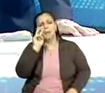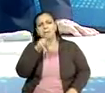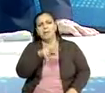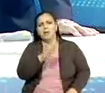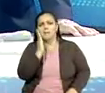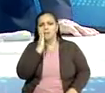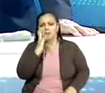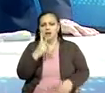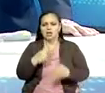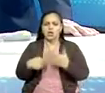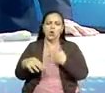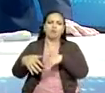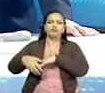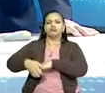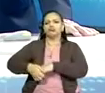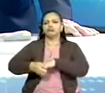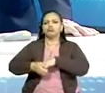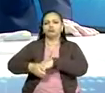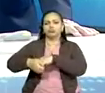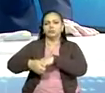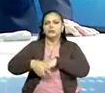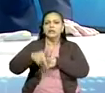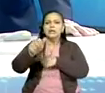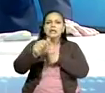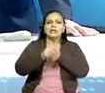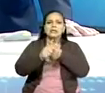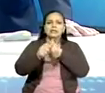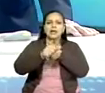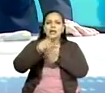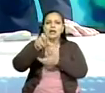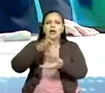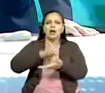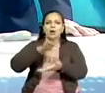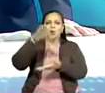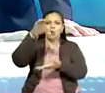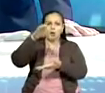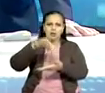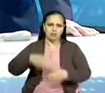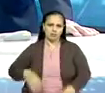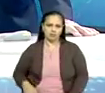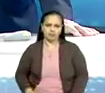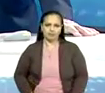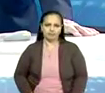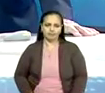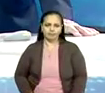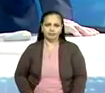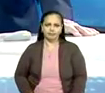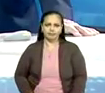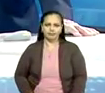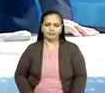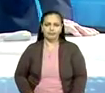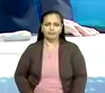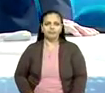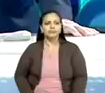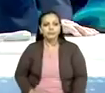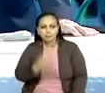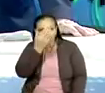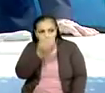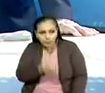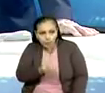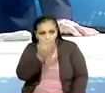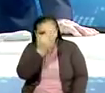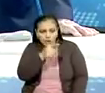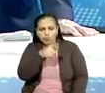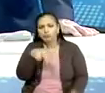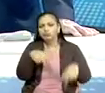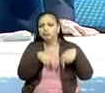una escuela, hay un colegio a una cuadra prácticamente. Claro. Siente preocupación por la... Sí, un sitio... Buenos días. ¿De qué pasa por aquí? Hay